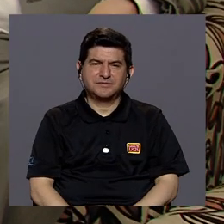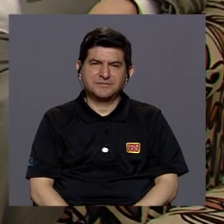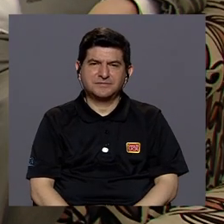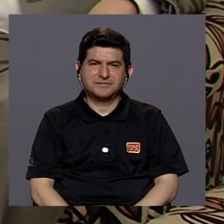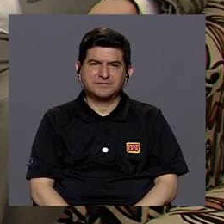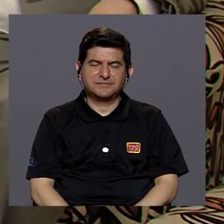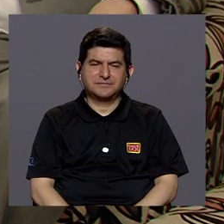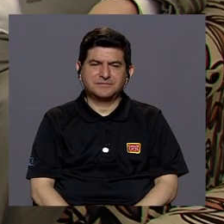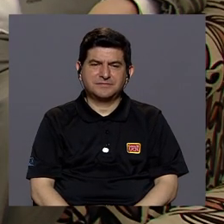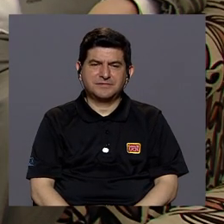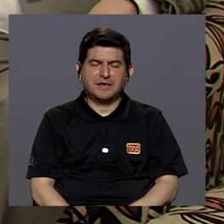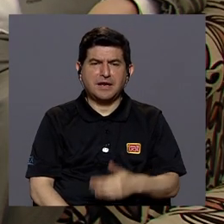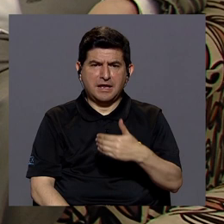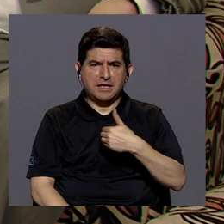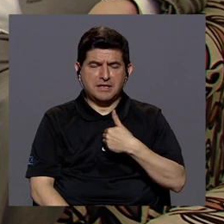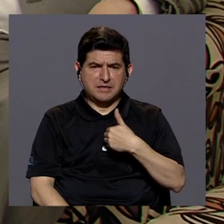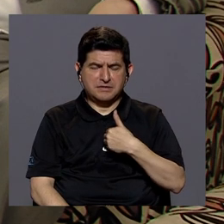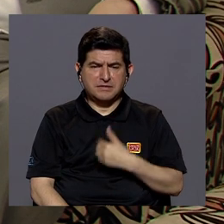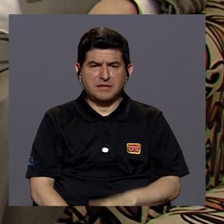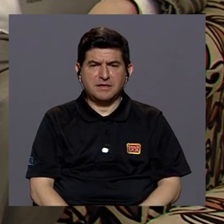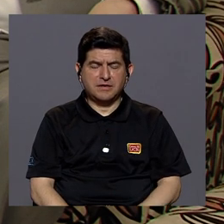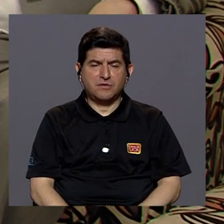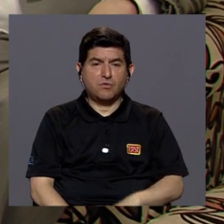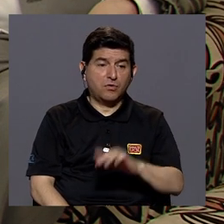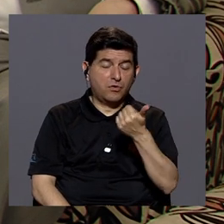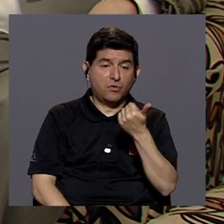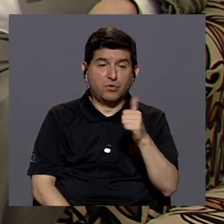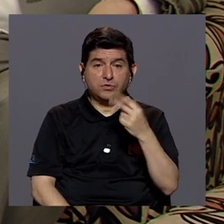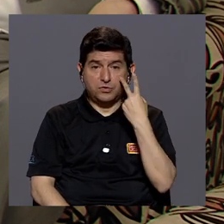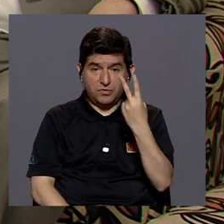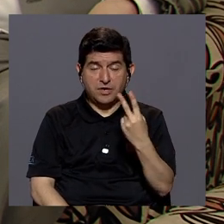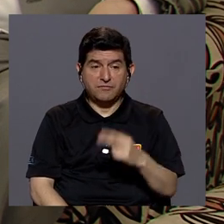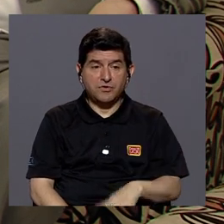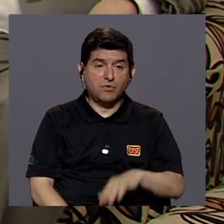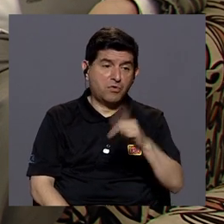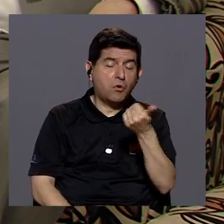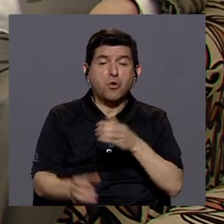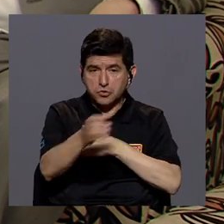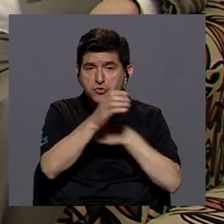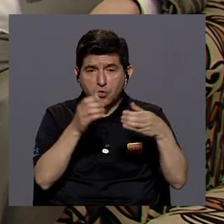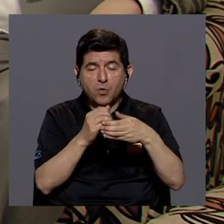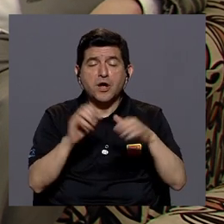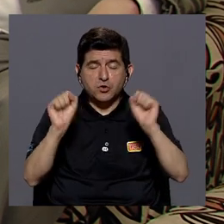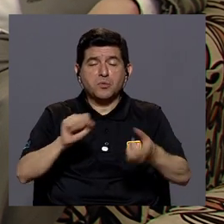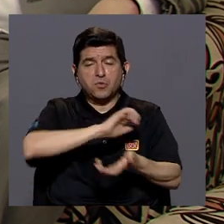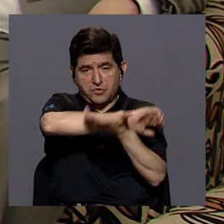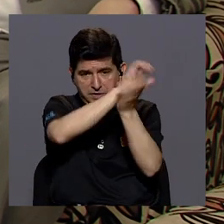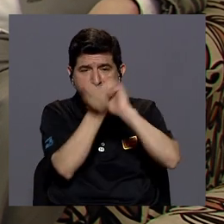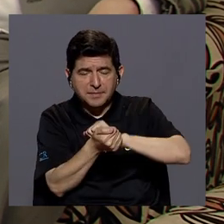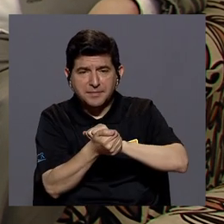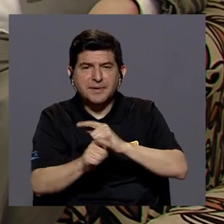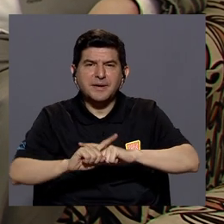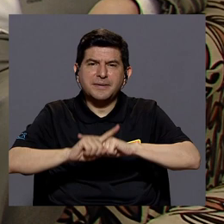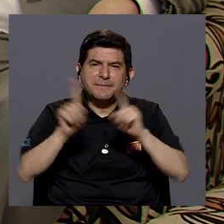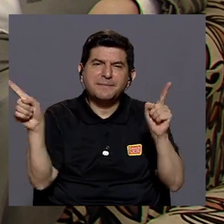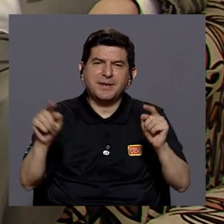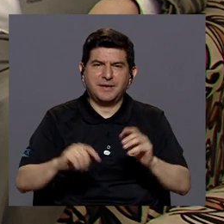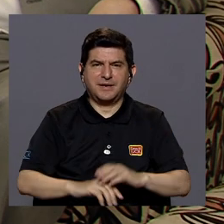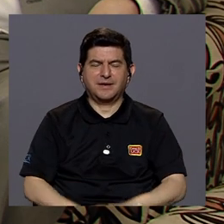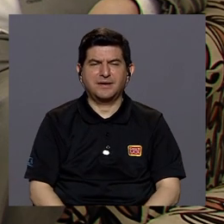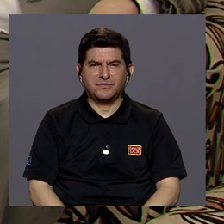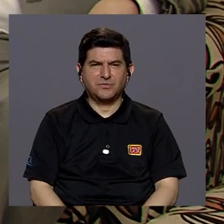yo tengo aquí otro amigo donde yo esté aquel día, yo podía pasarme a ese otro, pero